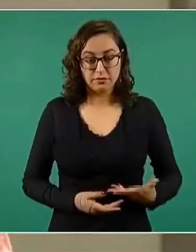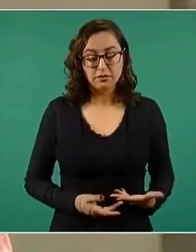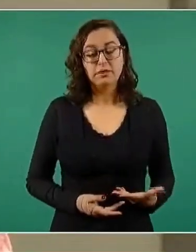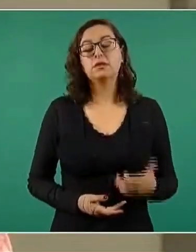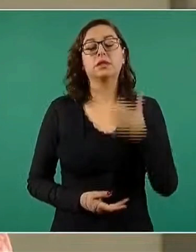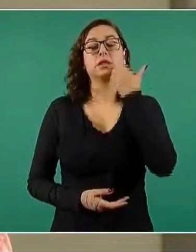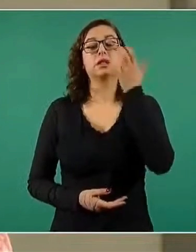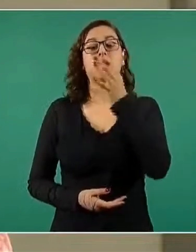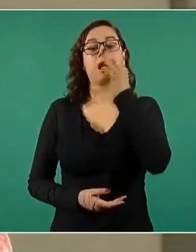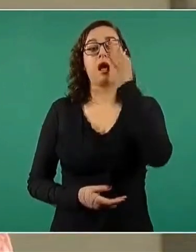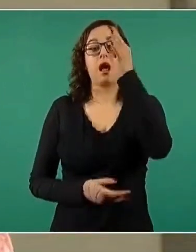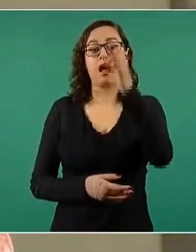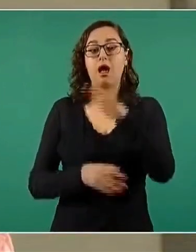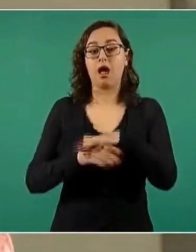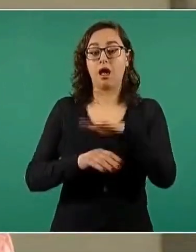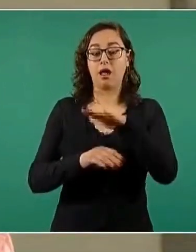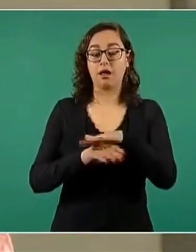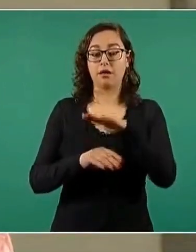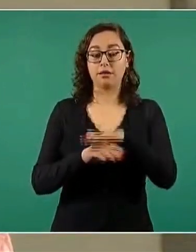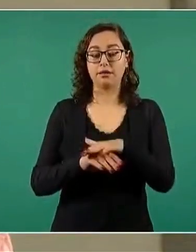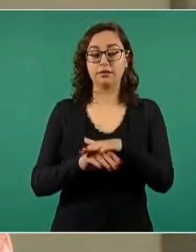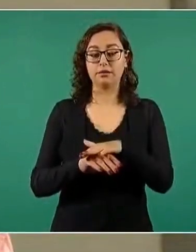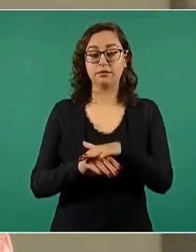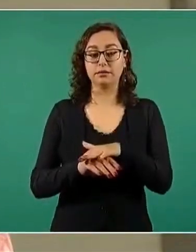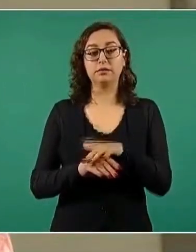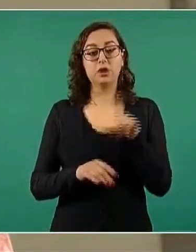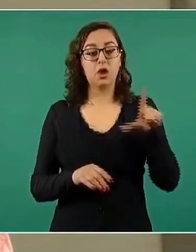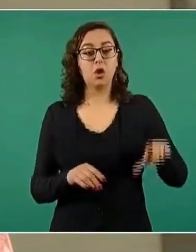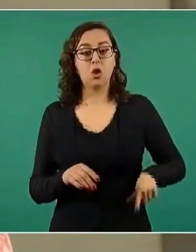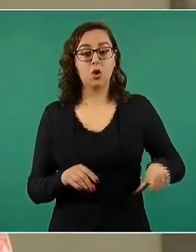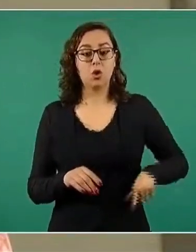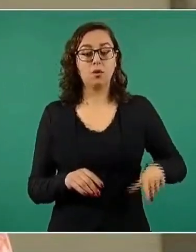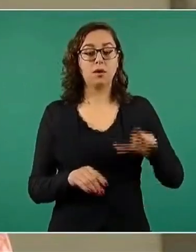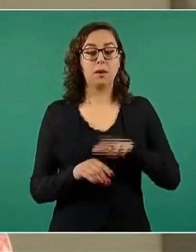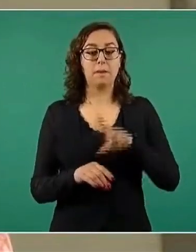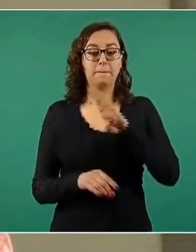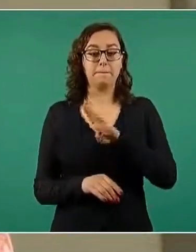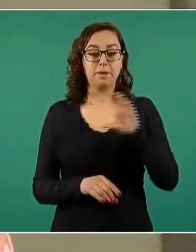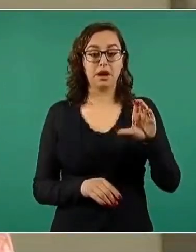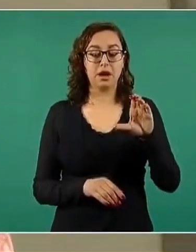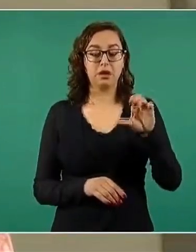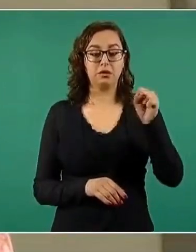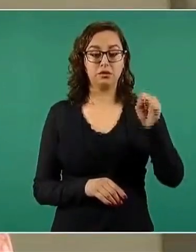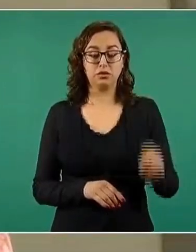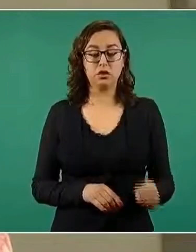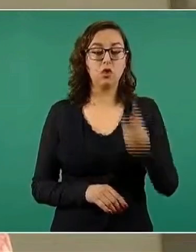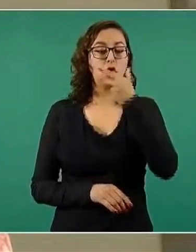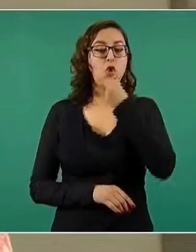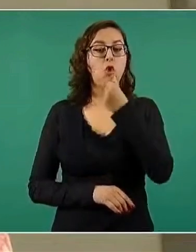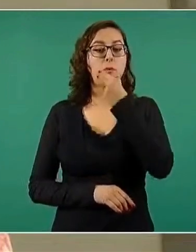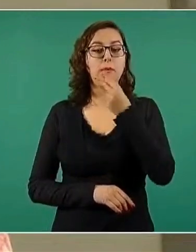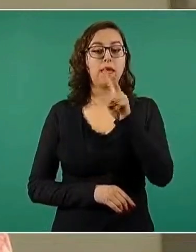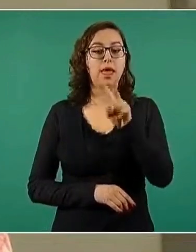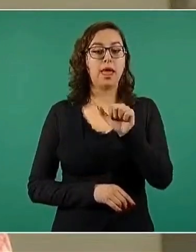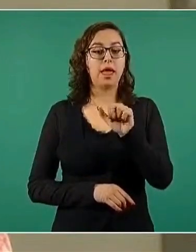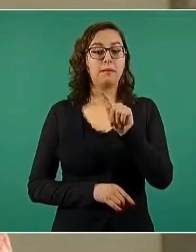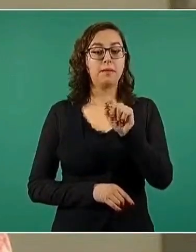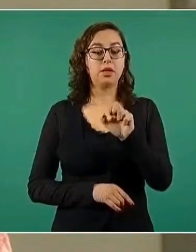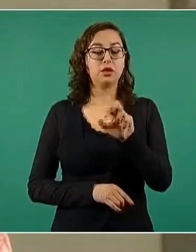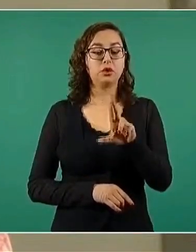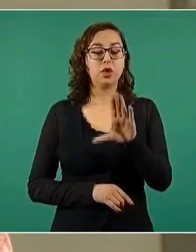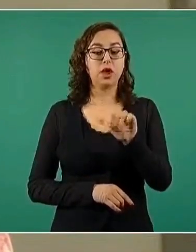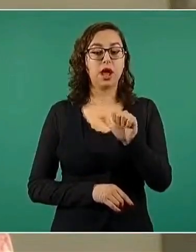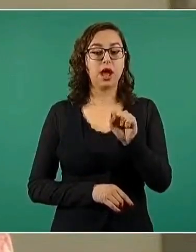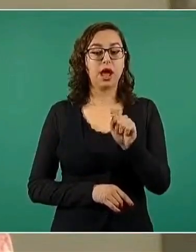sobre la información que nos hicieron llegar del ahora actual gobernador de Baja California Sur, Víctor Castro, donde un sector perteneciente a las filas